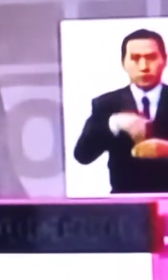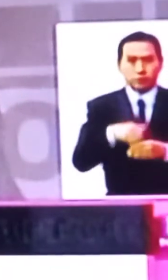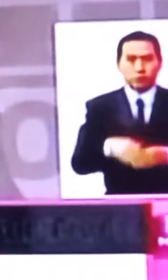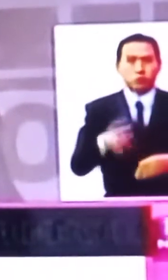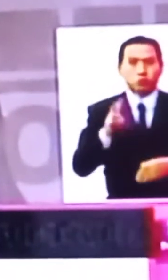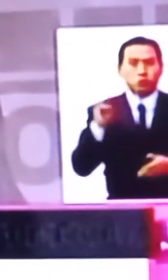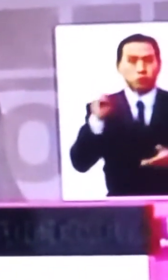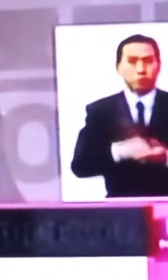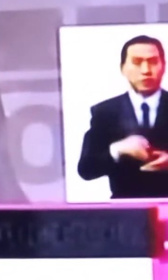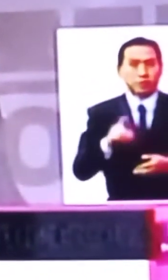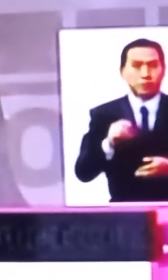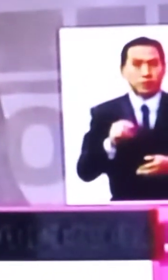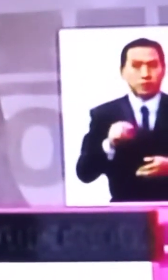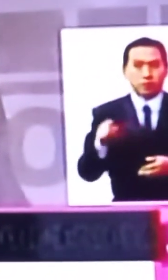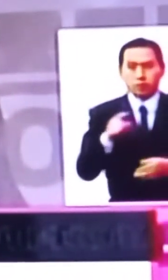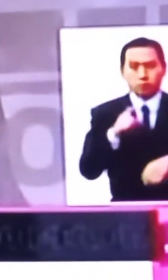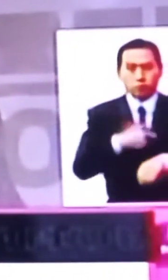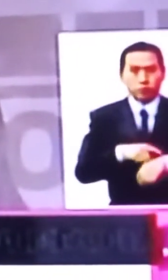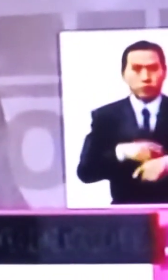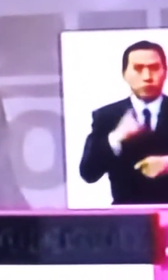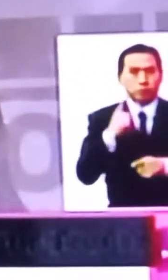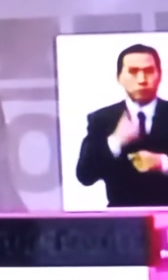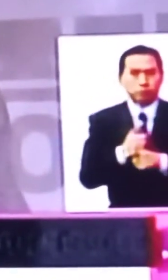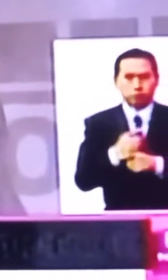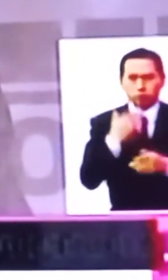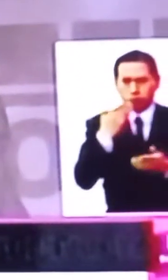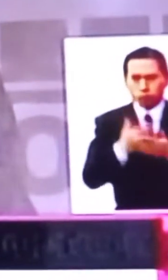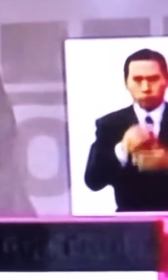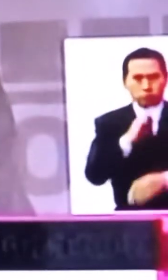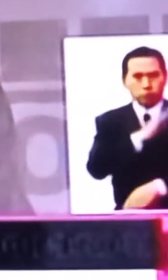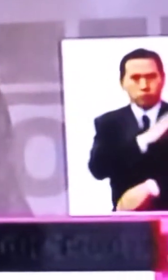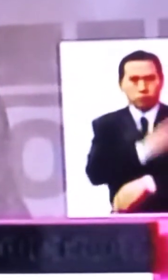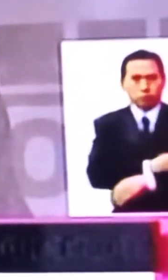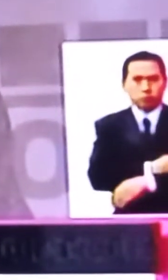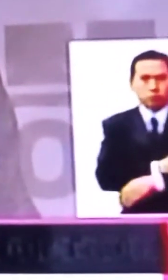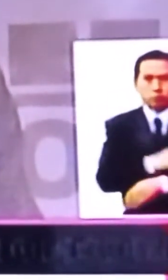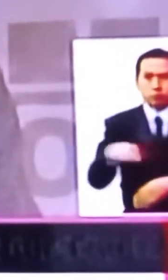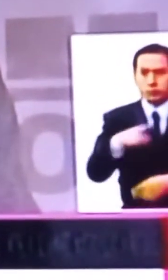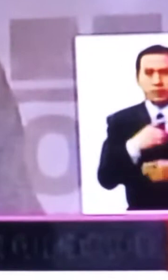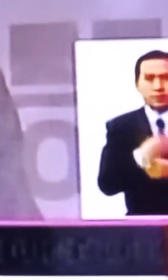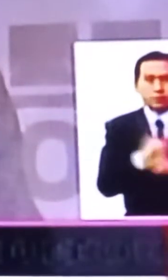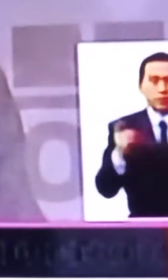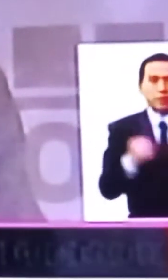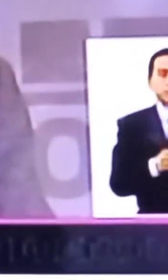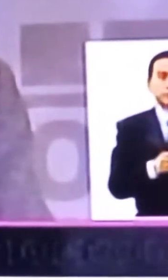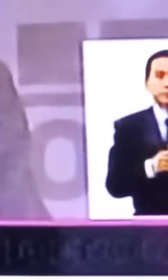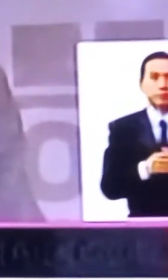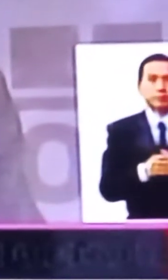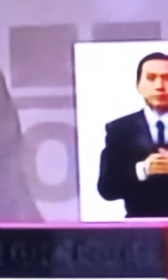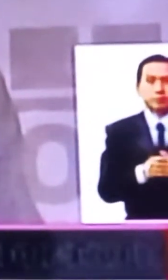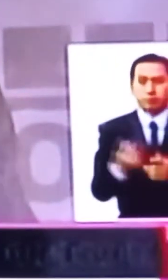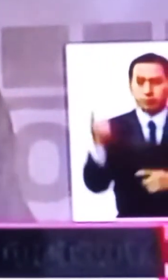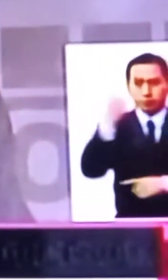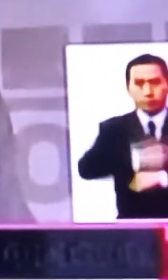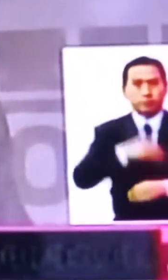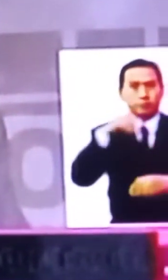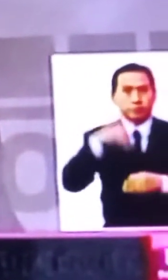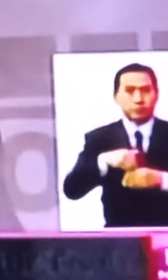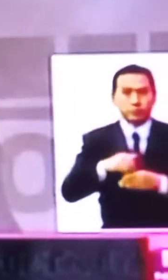2020 un momento de afianzamiento de la democracia. La jornada electoral ha sido